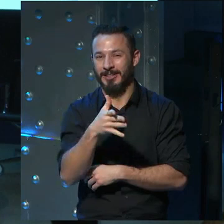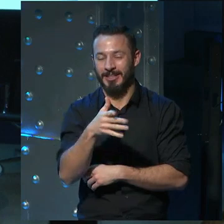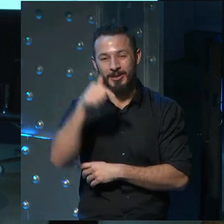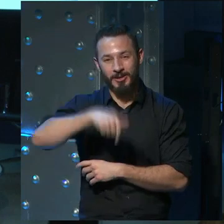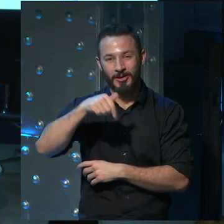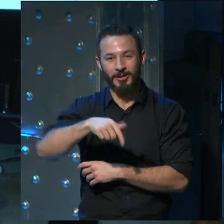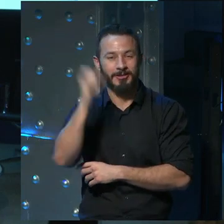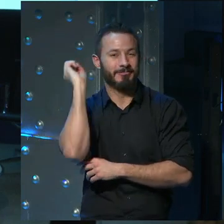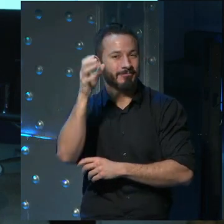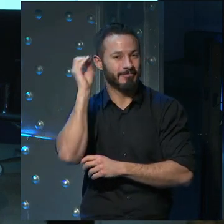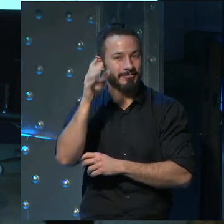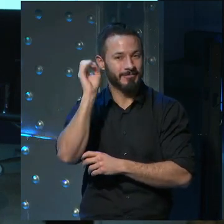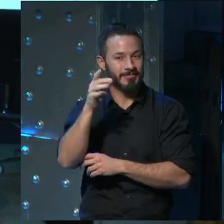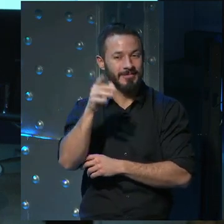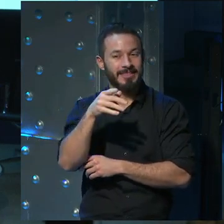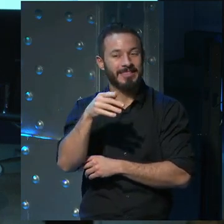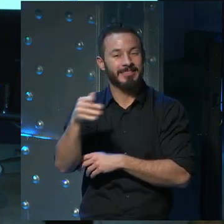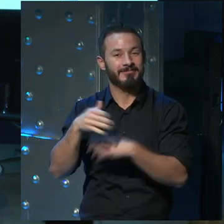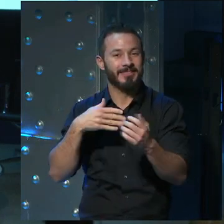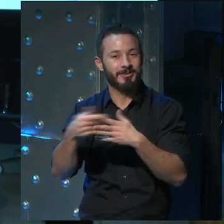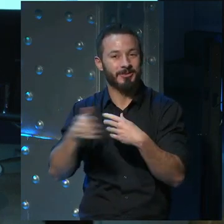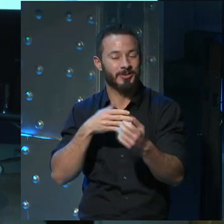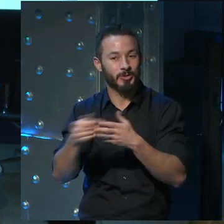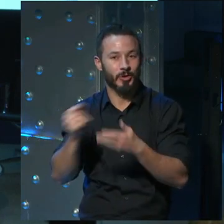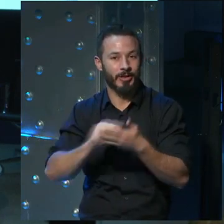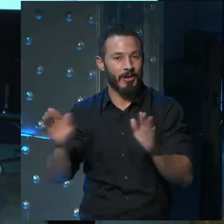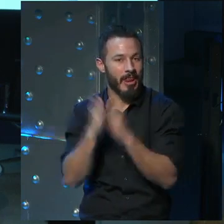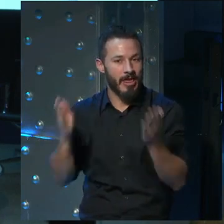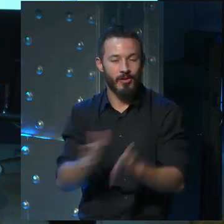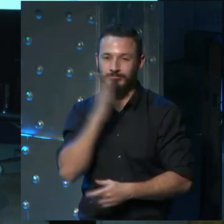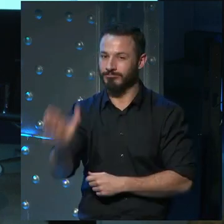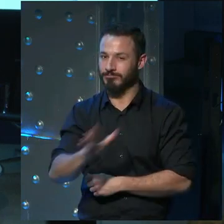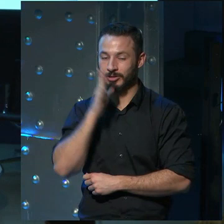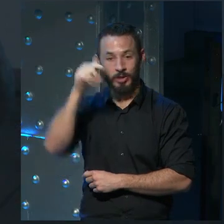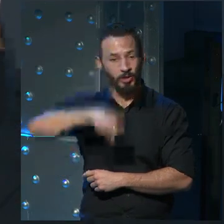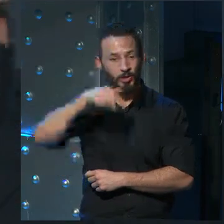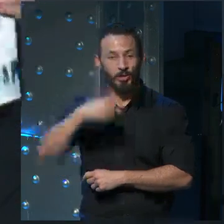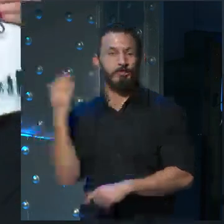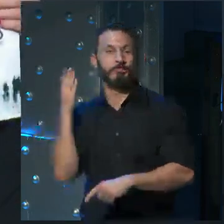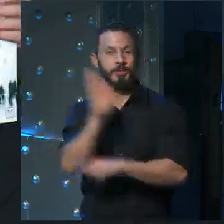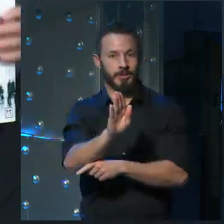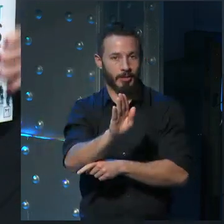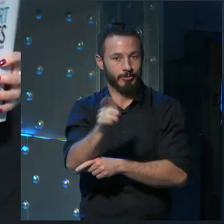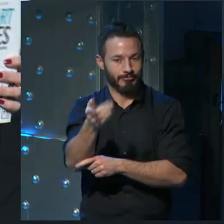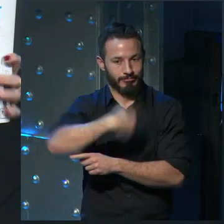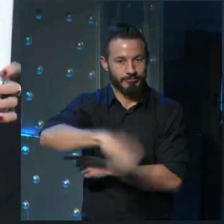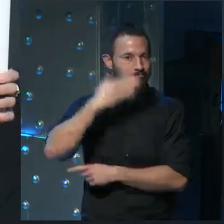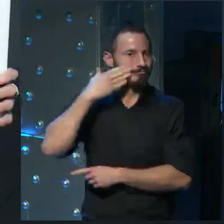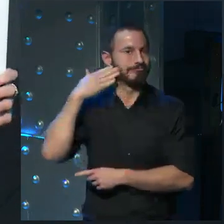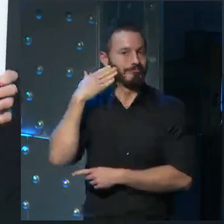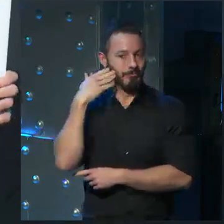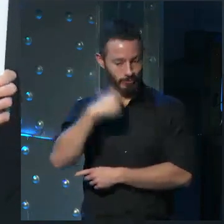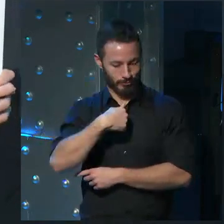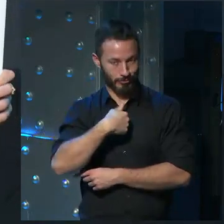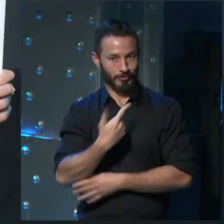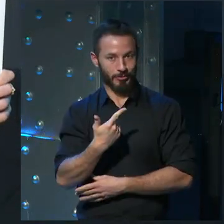escuchar en boca de la autora de un maravilloso libro que presentamos aquí, que tenemos el honor de presentar y que yo tengo el